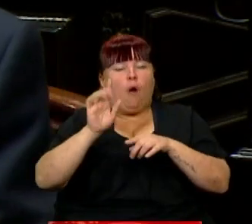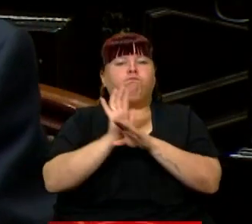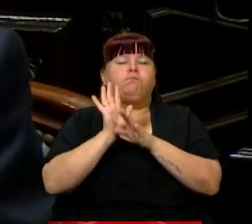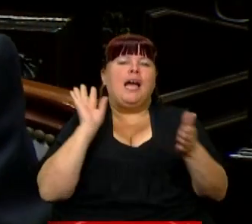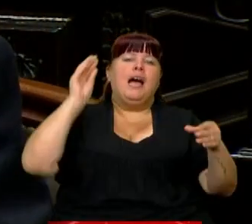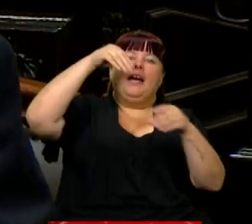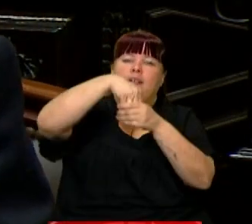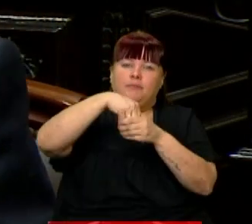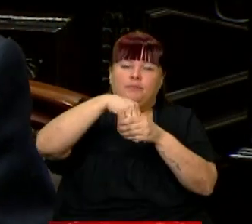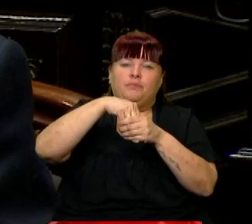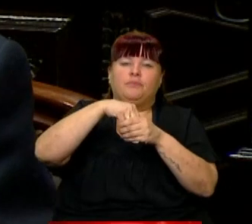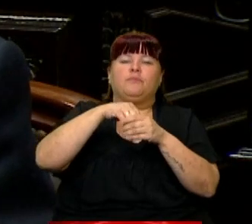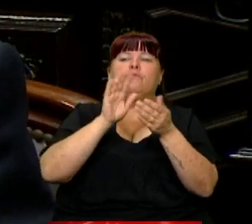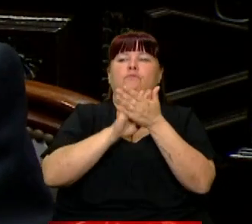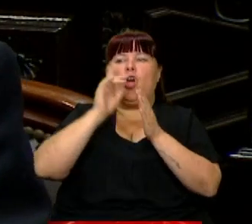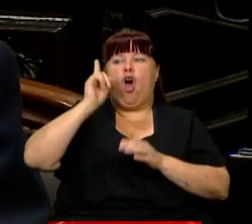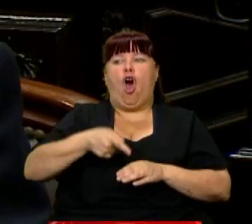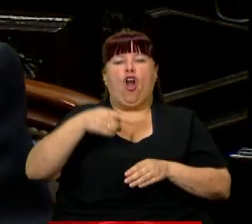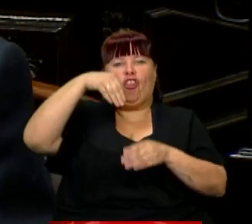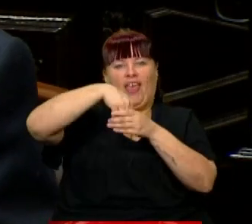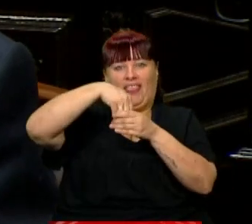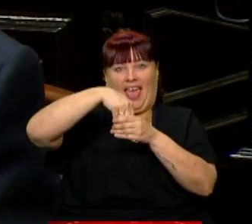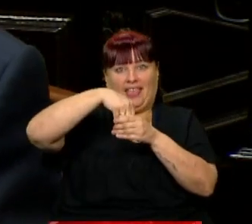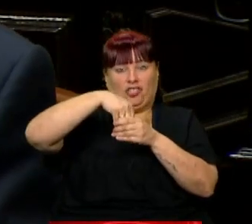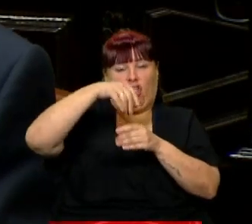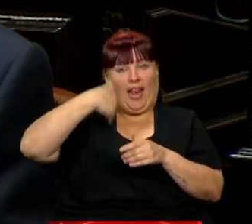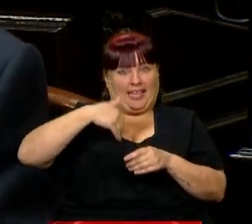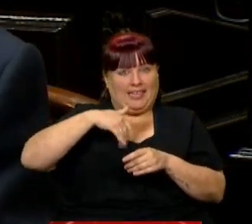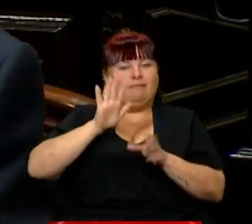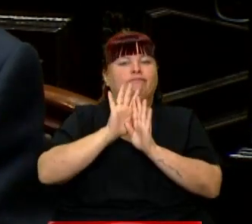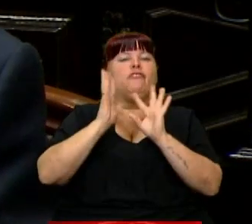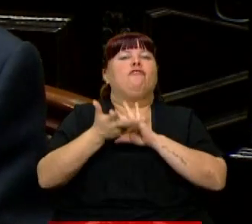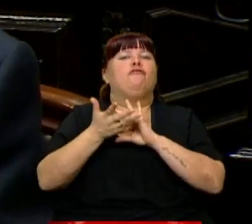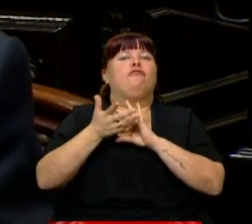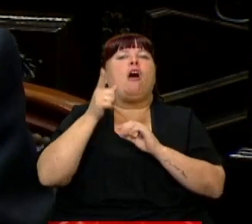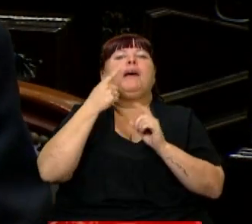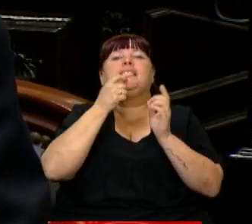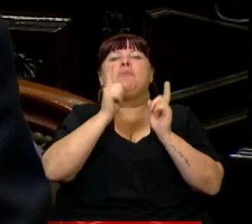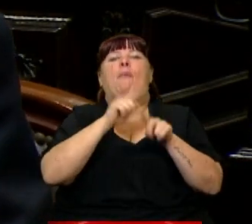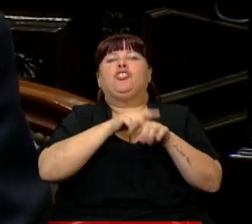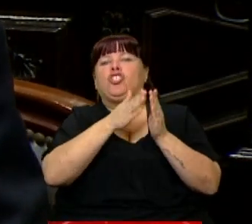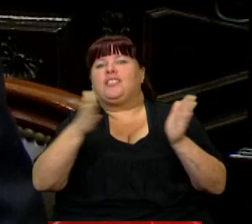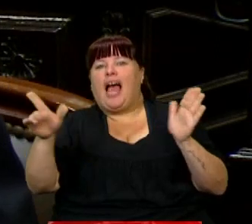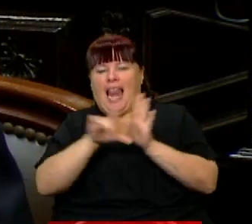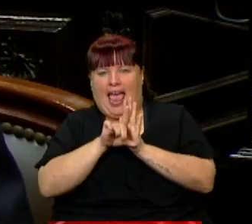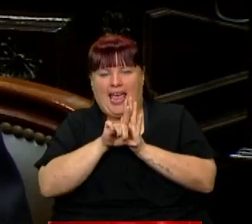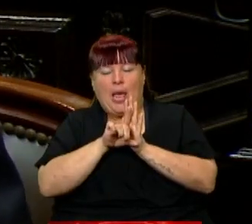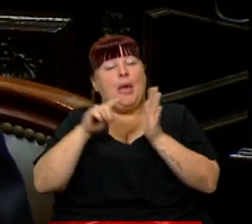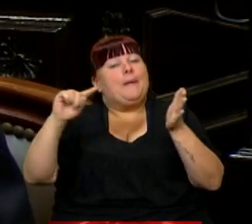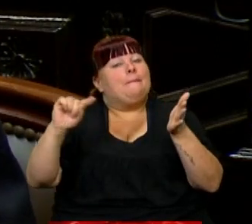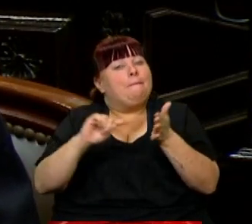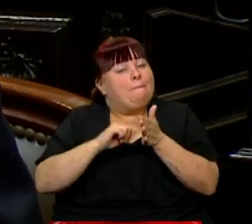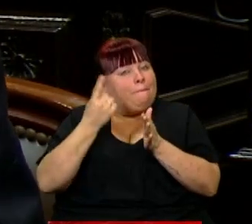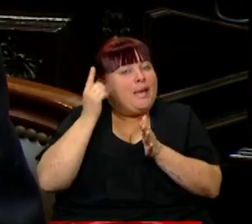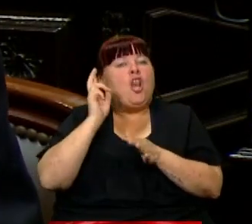se incorpora a nuestro orden interno en las condiciones de su vigencia, pero que de ninguna